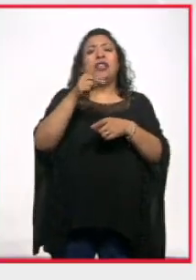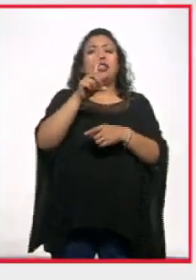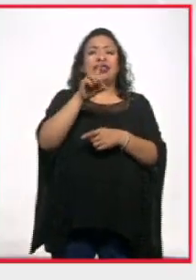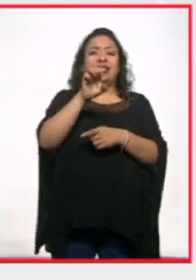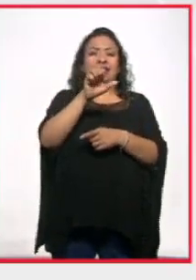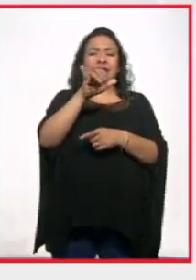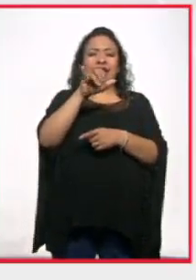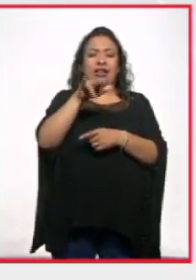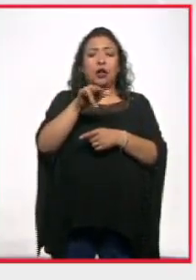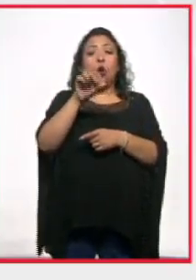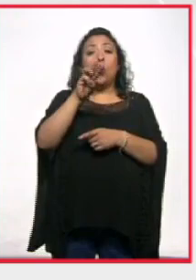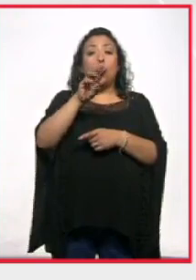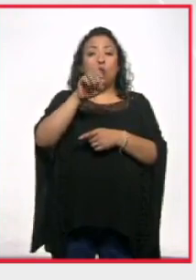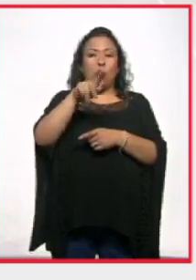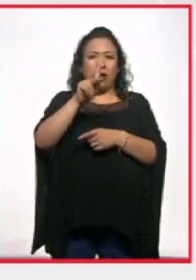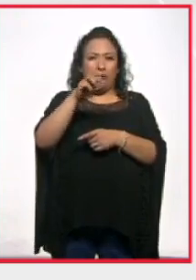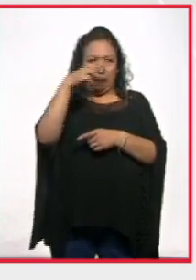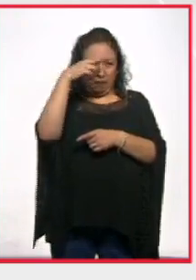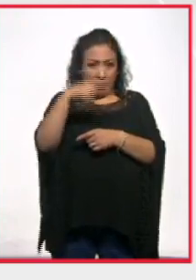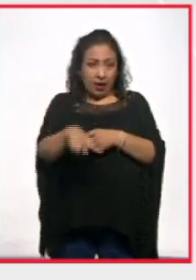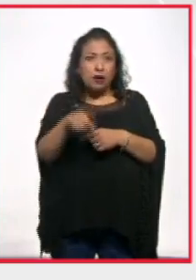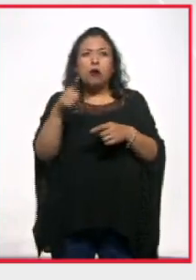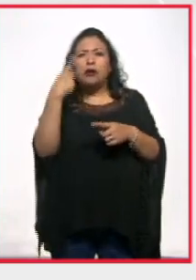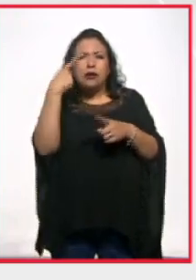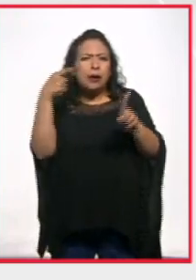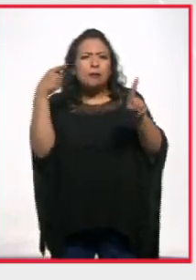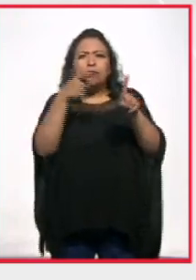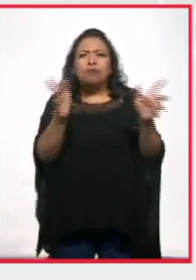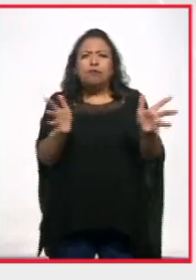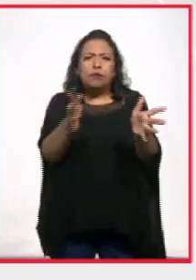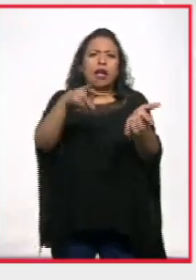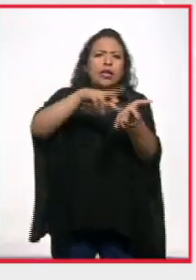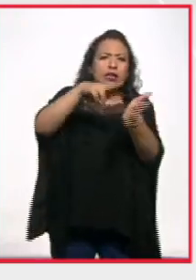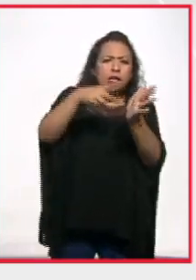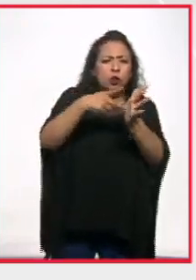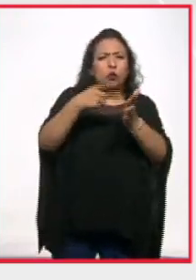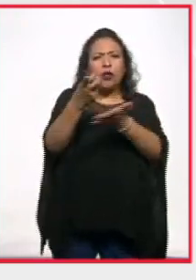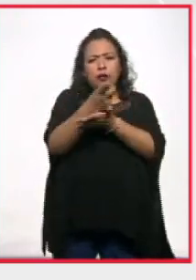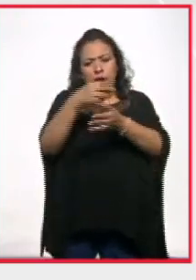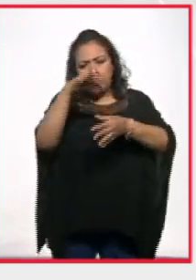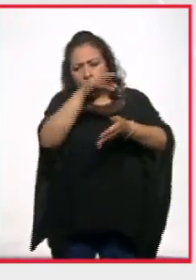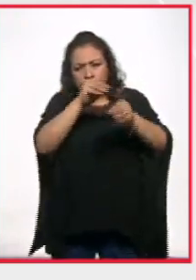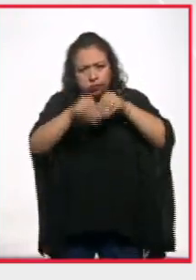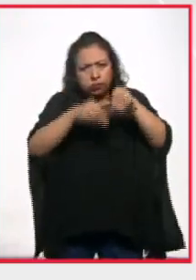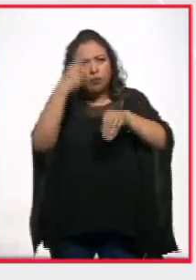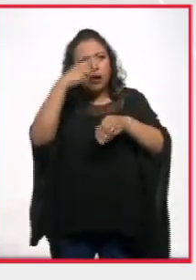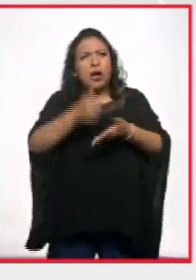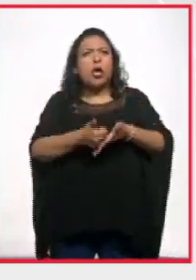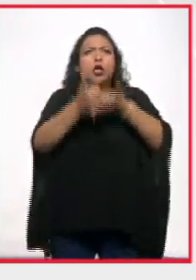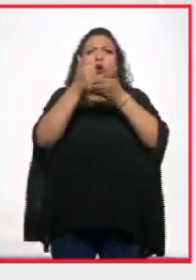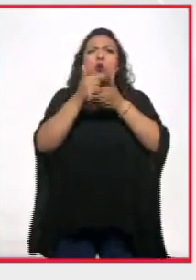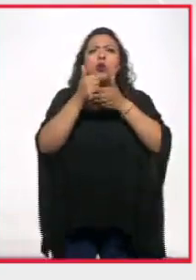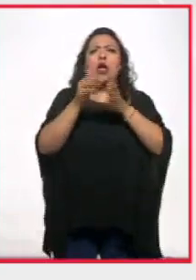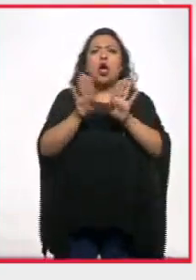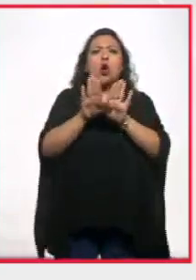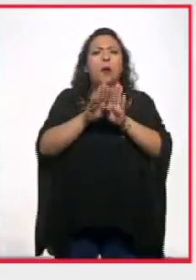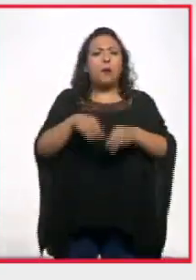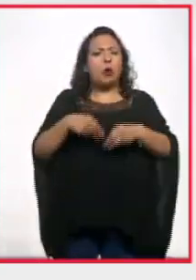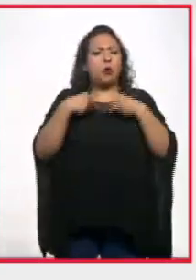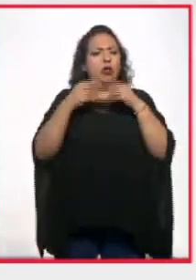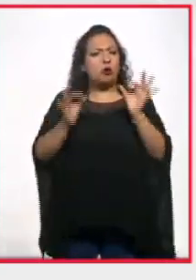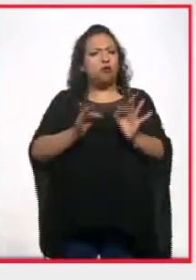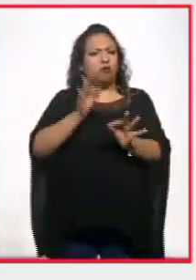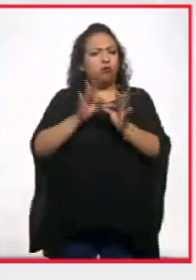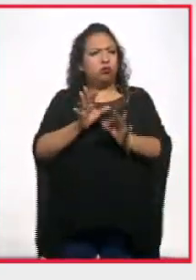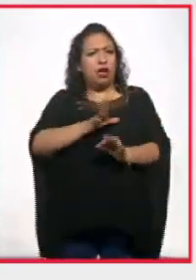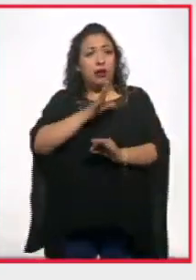México, un evento cuyo propósito es promover la arquitectura y diseño como herramienta para mejorar la calidad de vida. Este año,